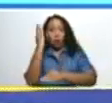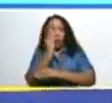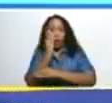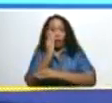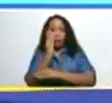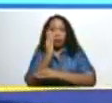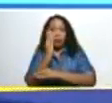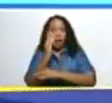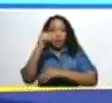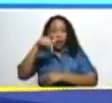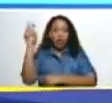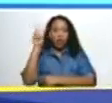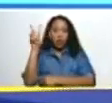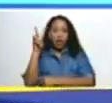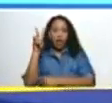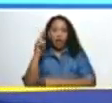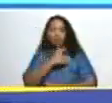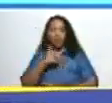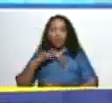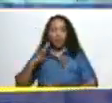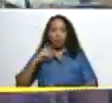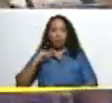Venezuela. Querida